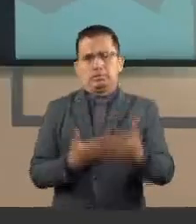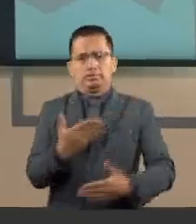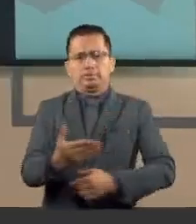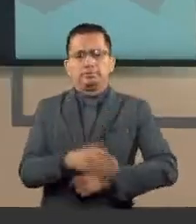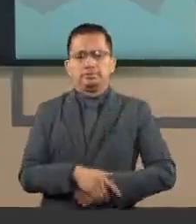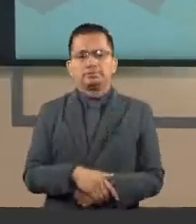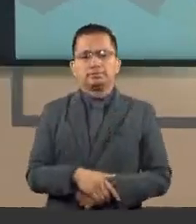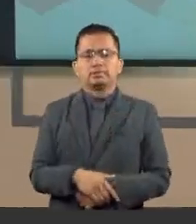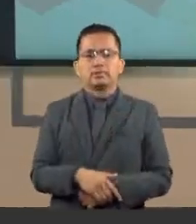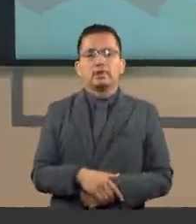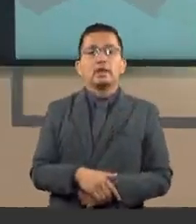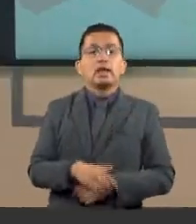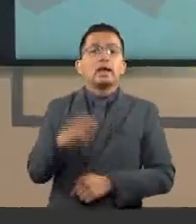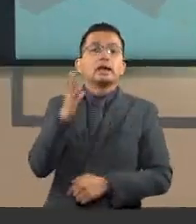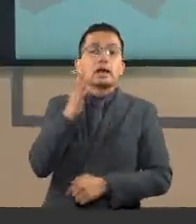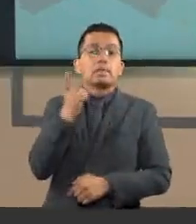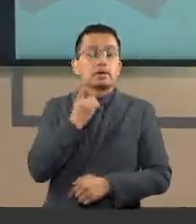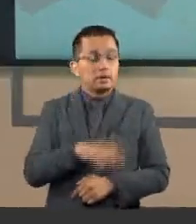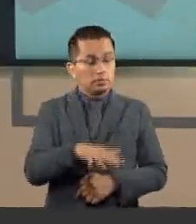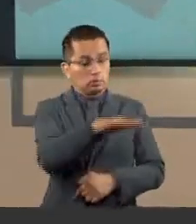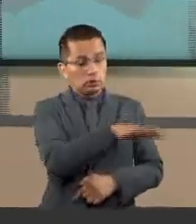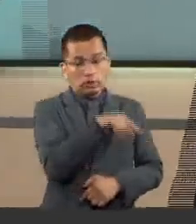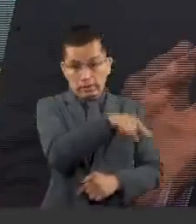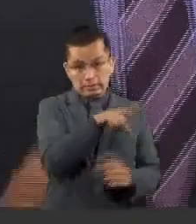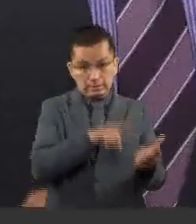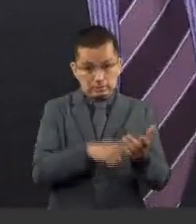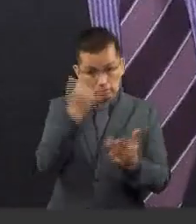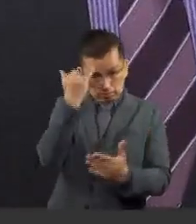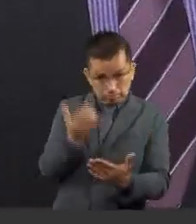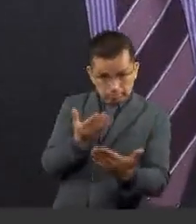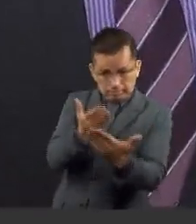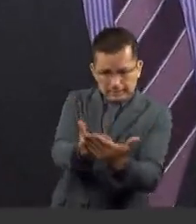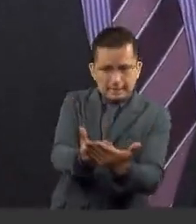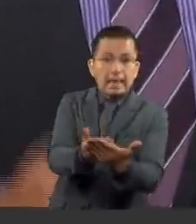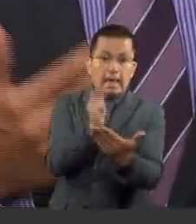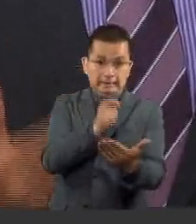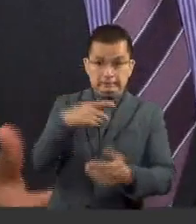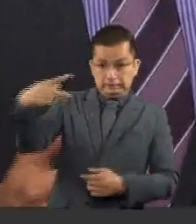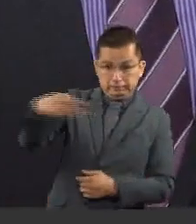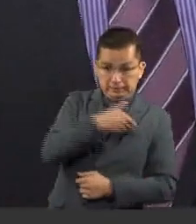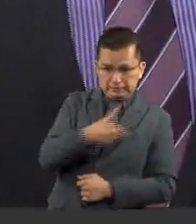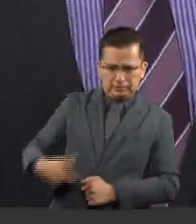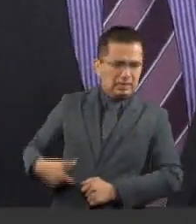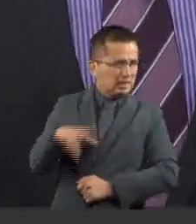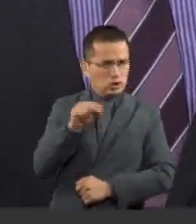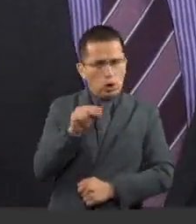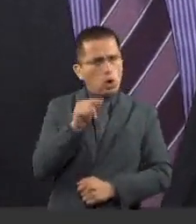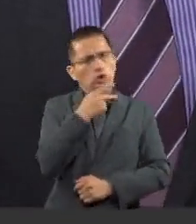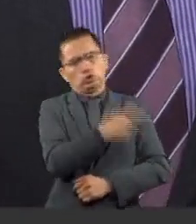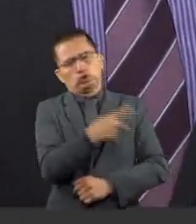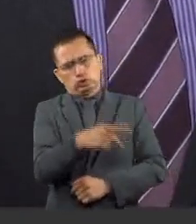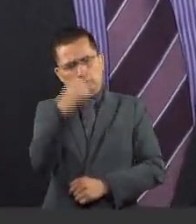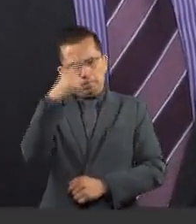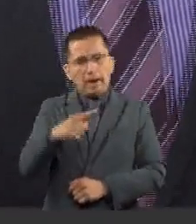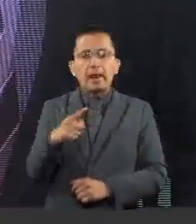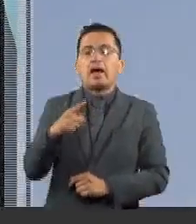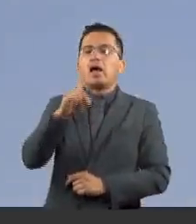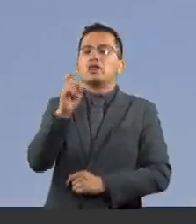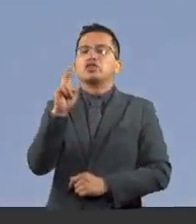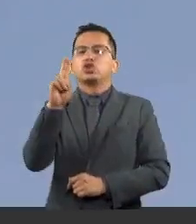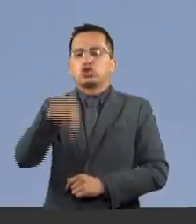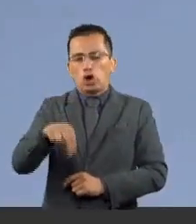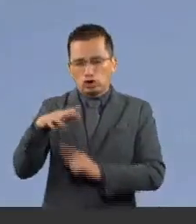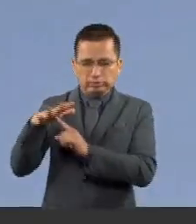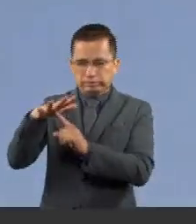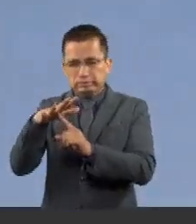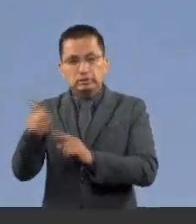en la cámara de diputados hay una iniciativa que no es la del ejecutivo Federal que busca también La regulación de drones la cual